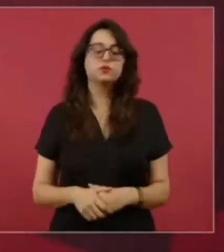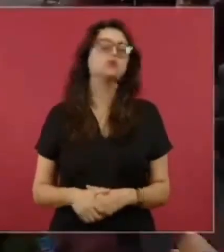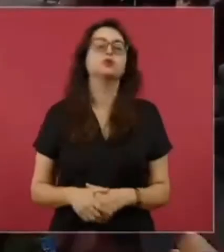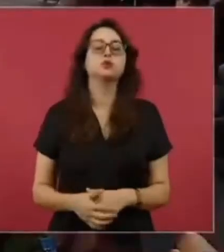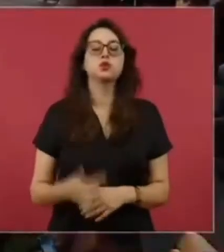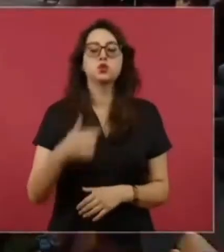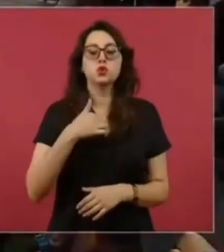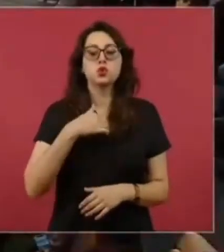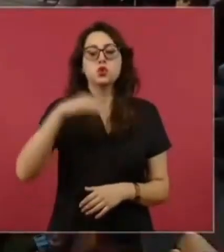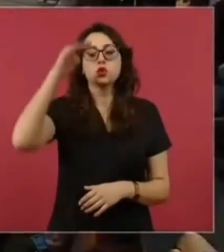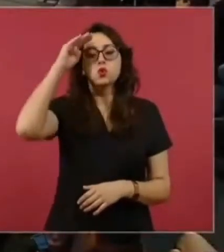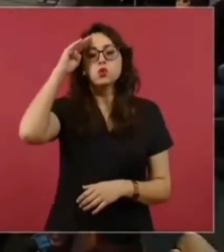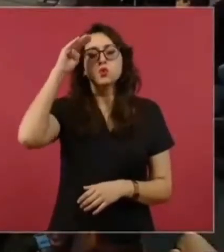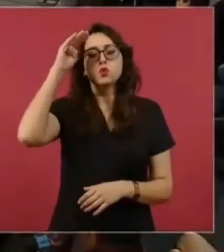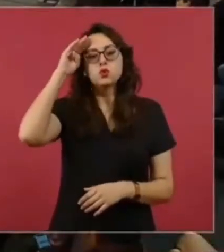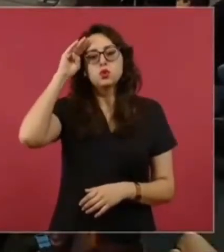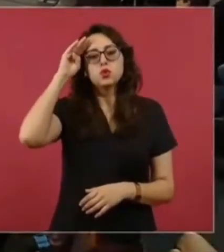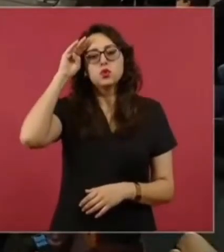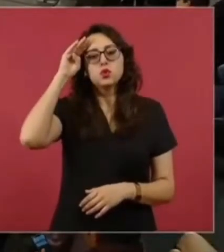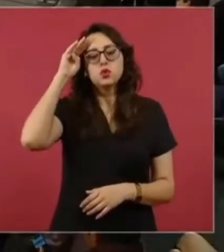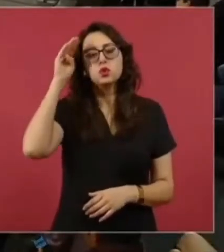más allá de lo material,